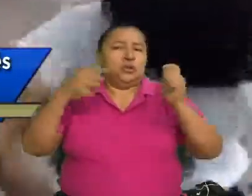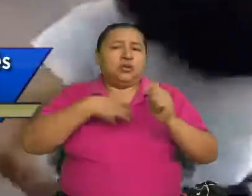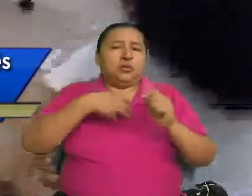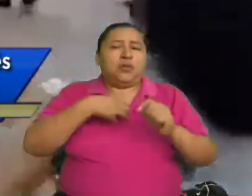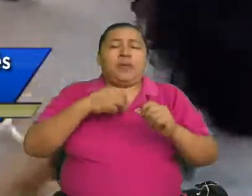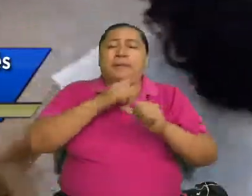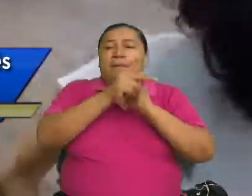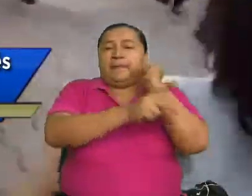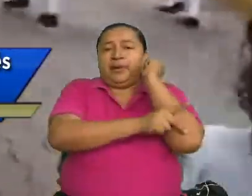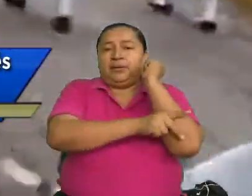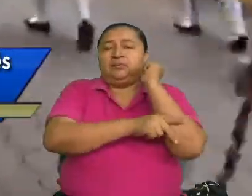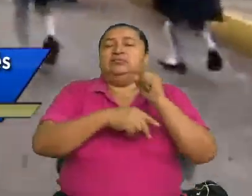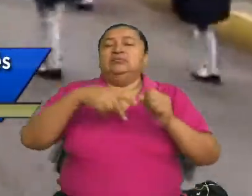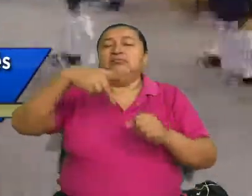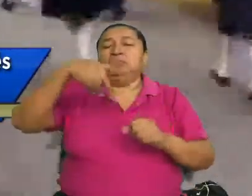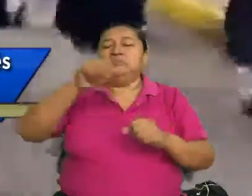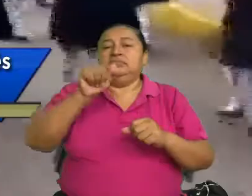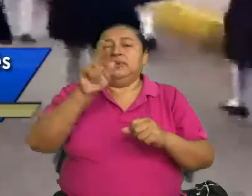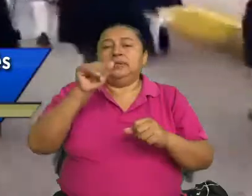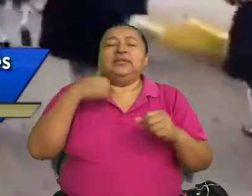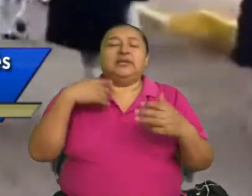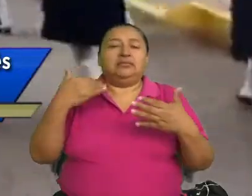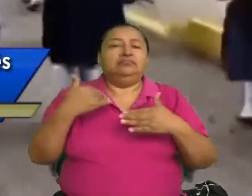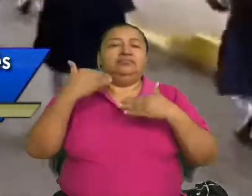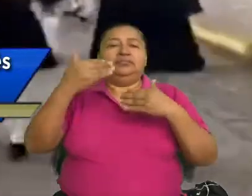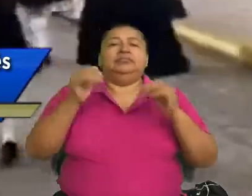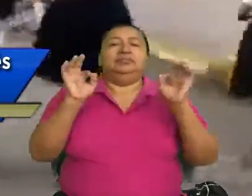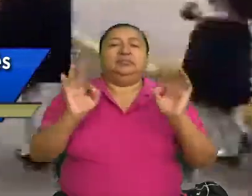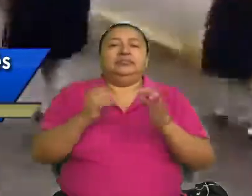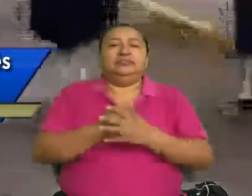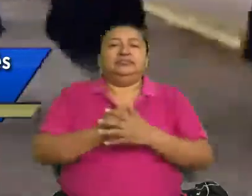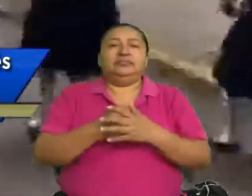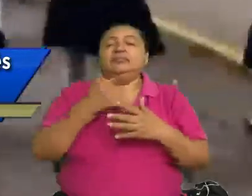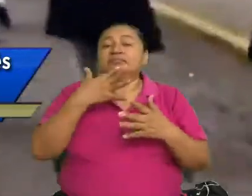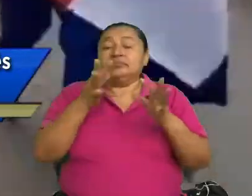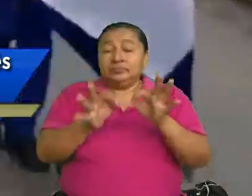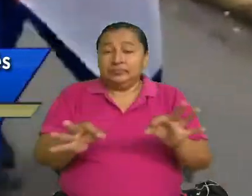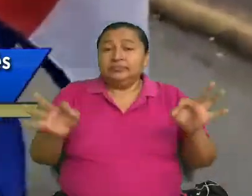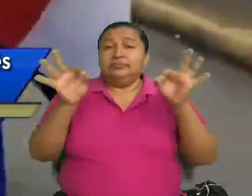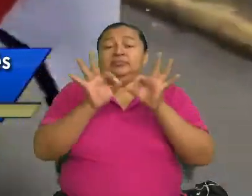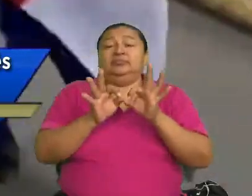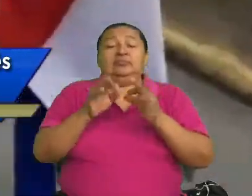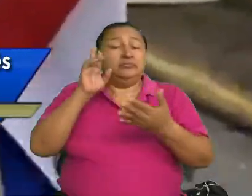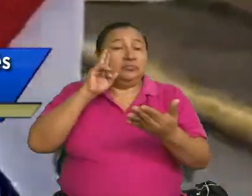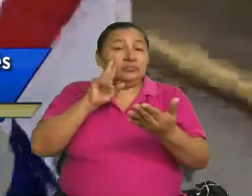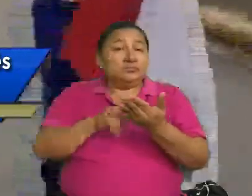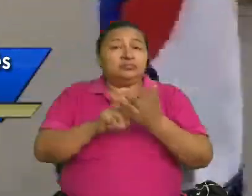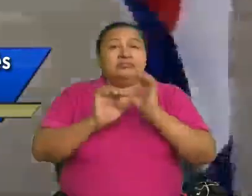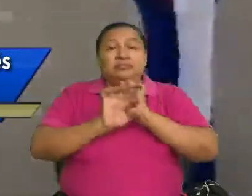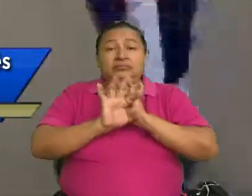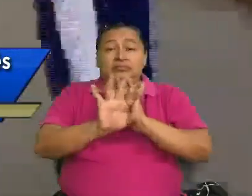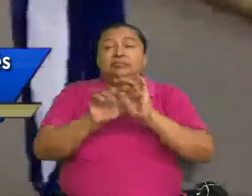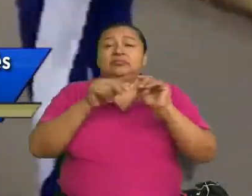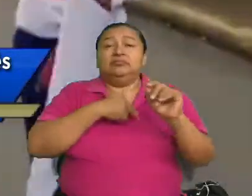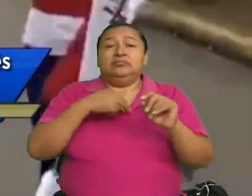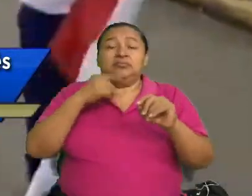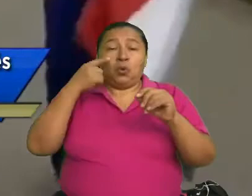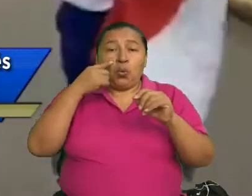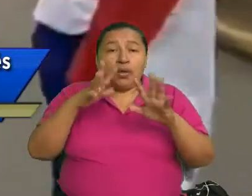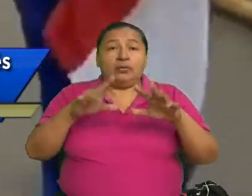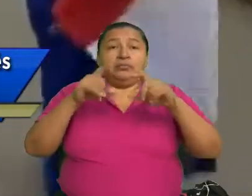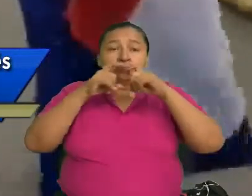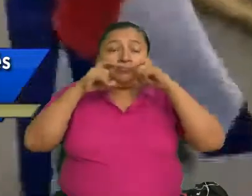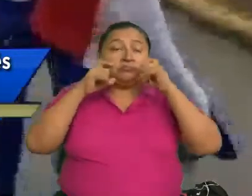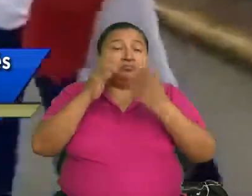patrias. Esa es la ya empezamos, ¿no? ya empezamos. Pueblo, de verdad. Por eso es la cuestión de la concentración que hacen ahí, las medidas de prevención,